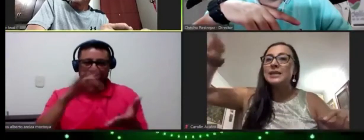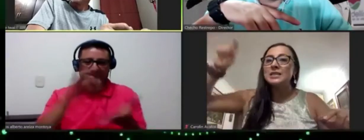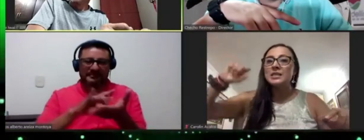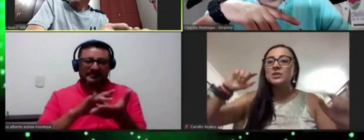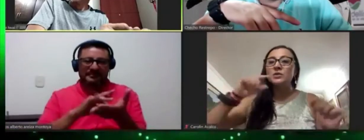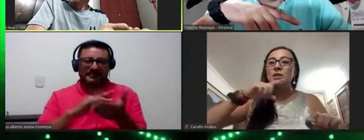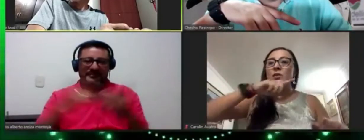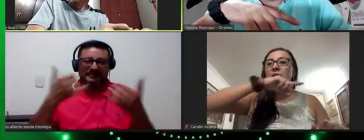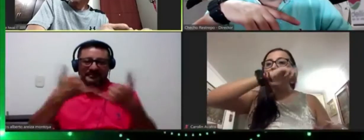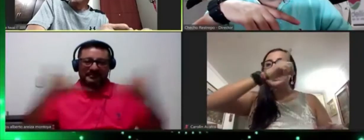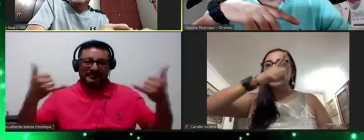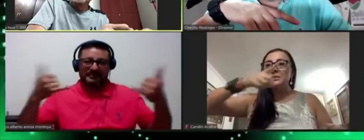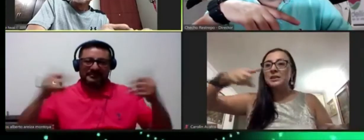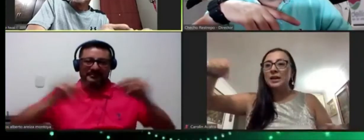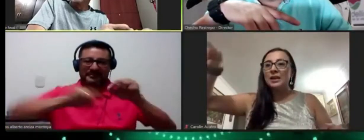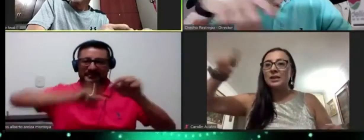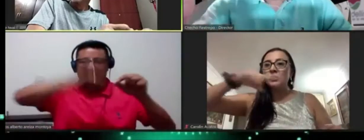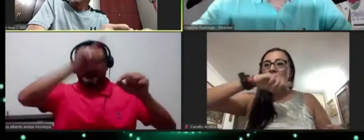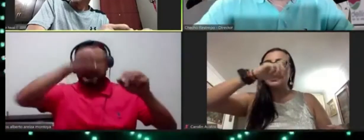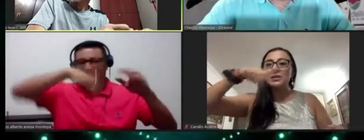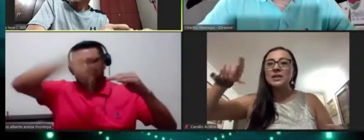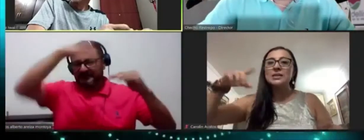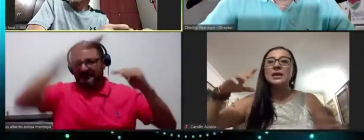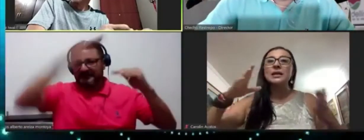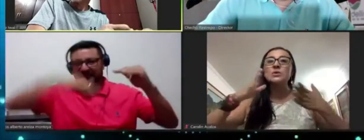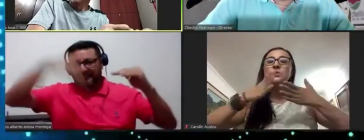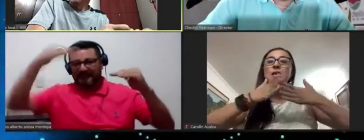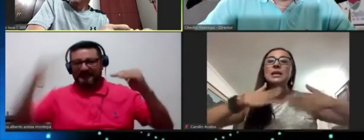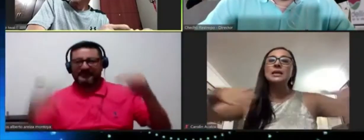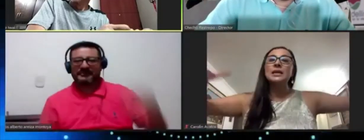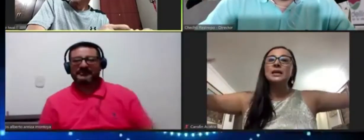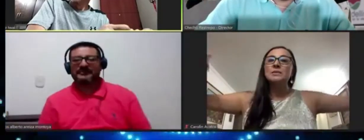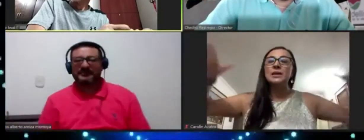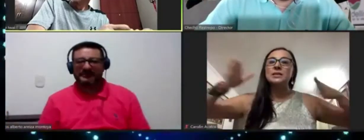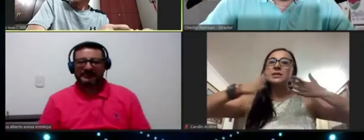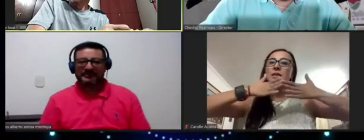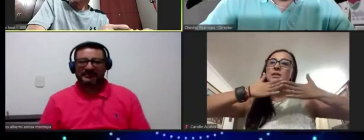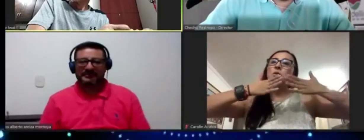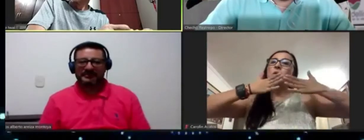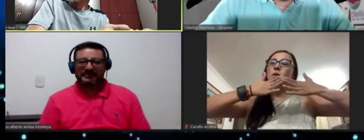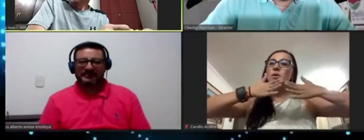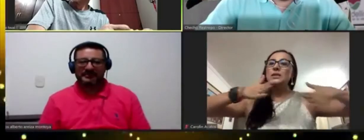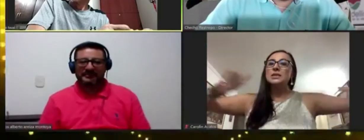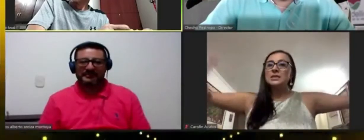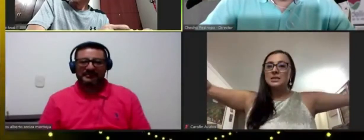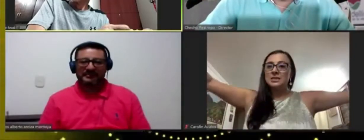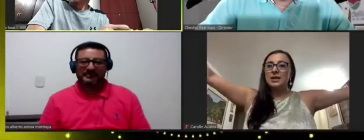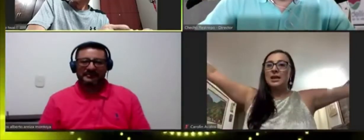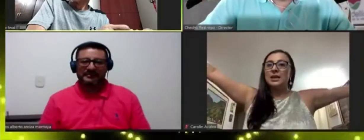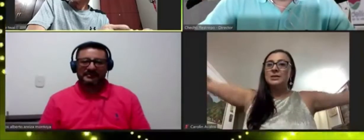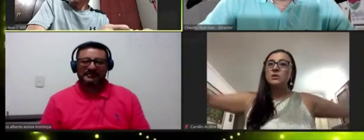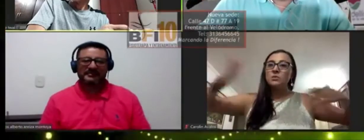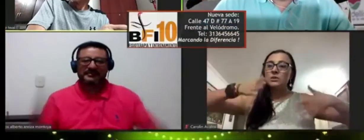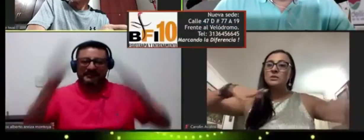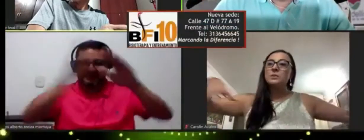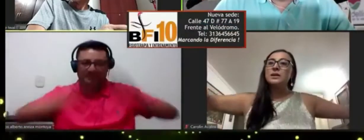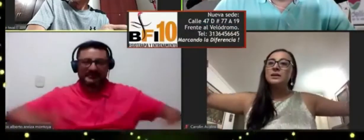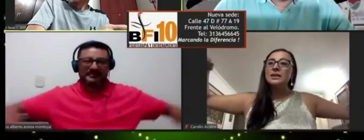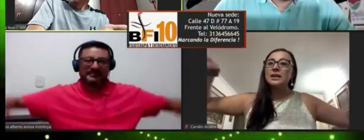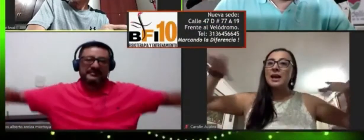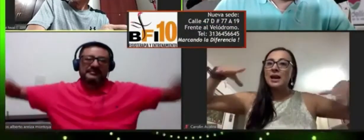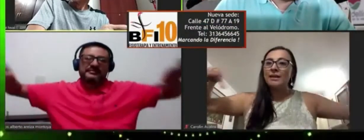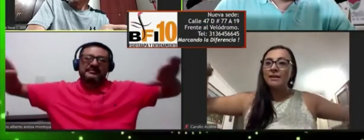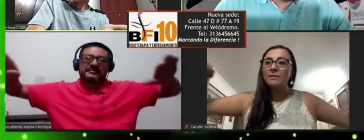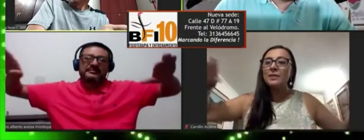línea, Checho, tiene una línea en la mitad que lo atraviesa. Eso es una línea gimnástica, que es como cuando las niñas hacen como un split en